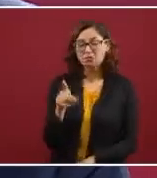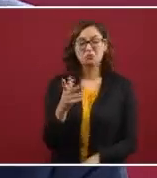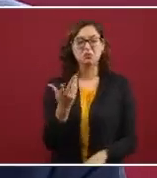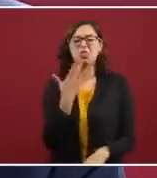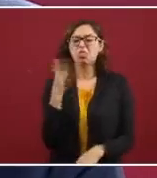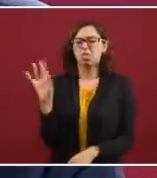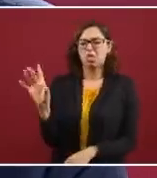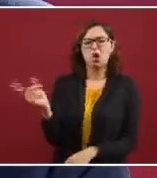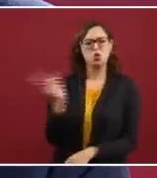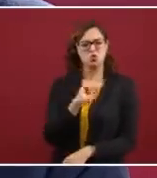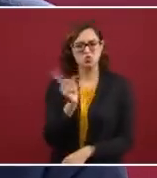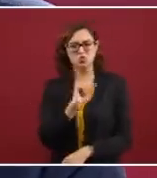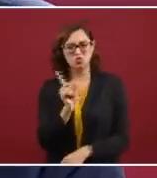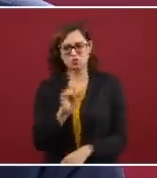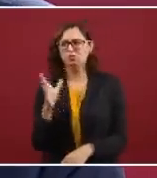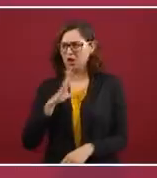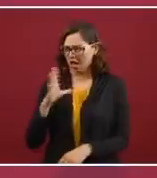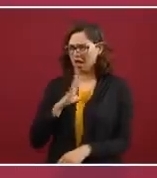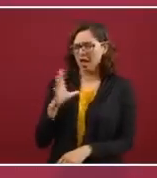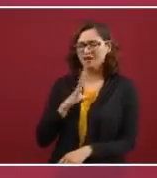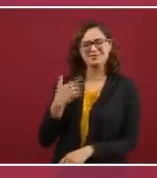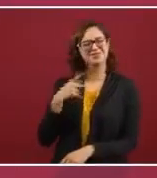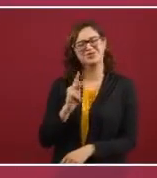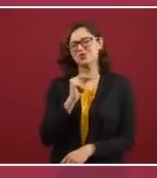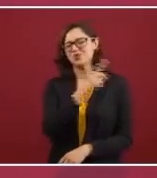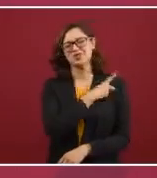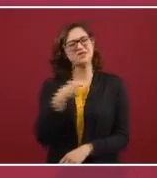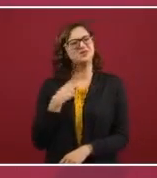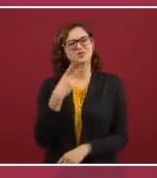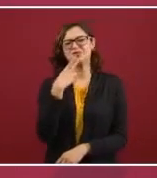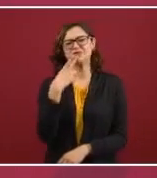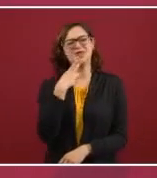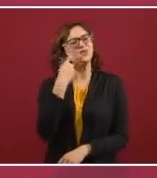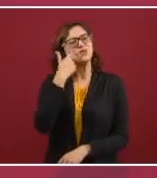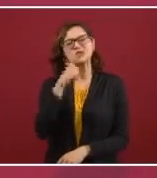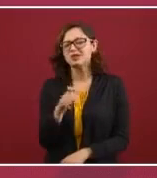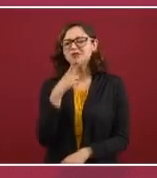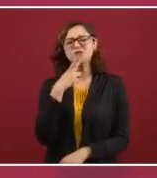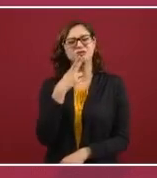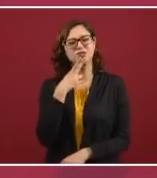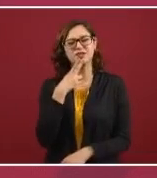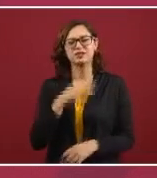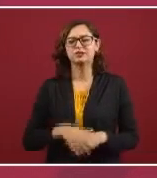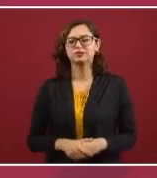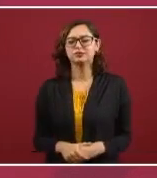no se quiere usar o no se debe de usar. ¿Sí?